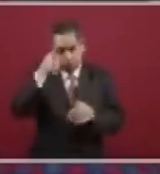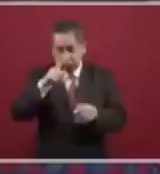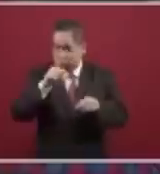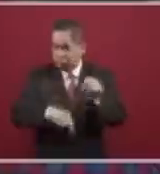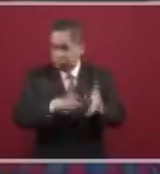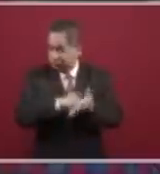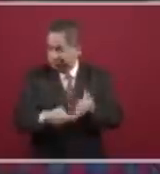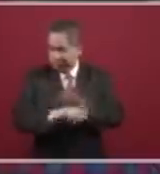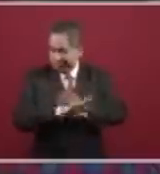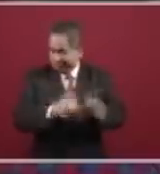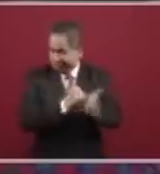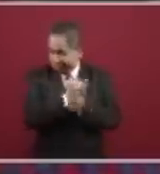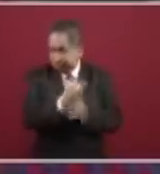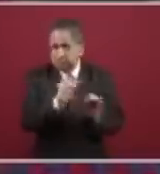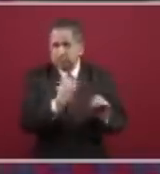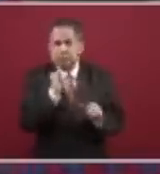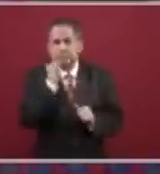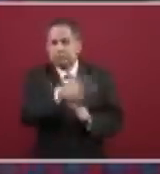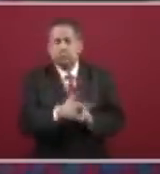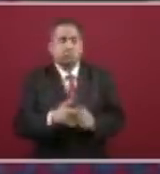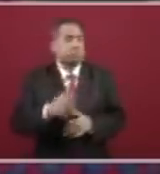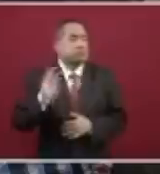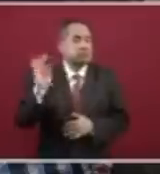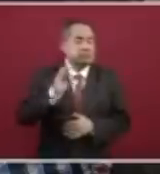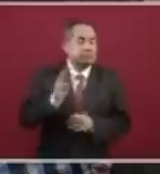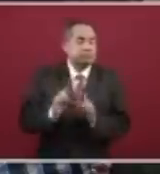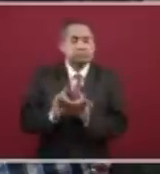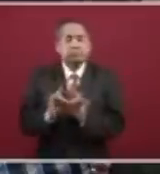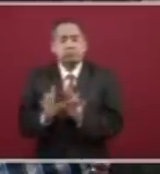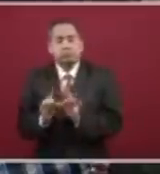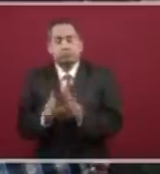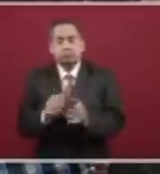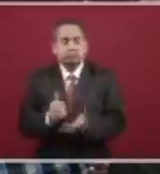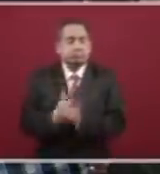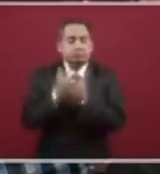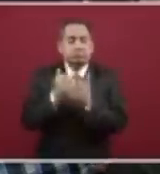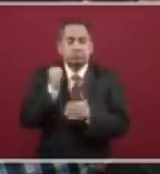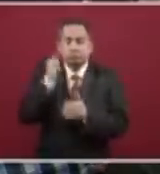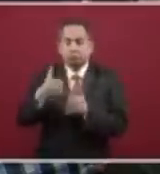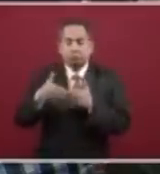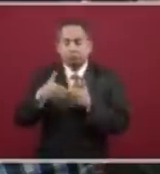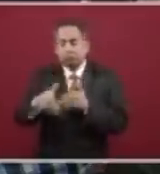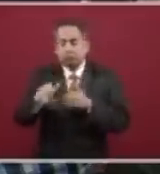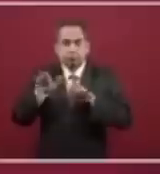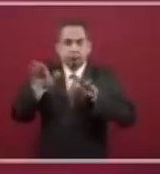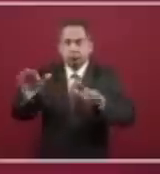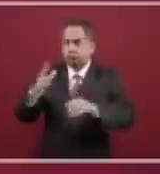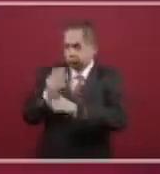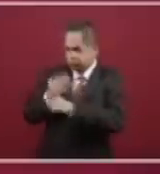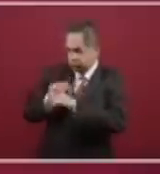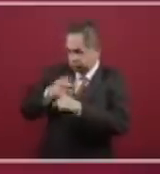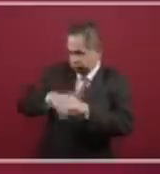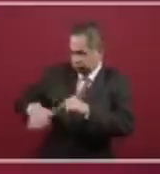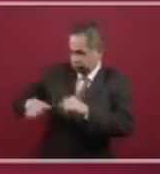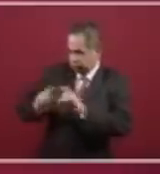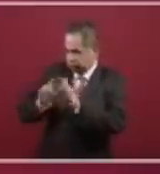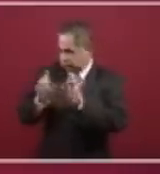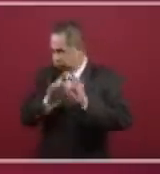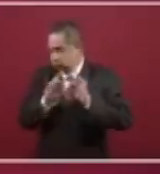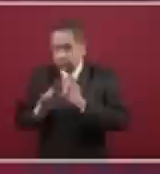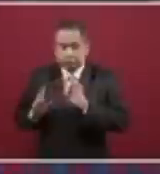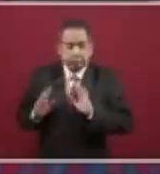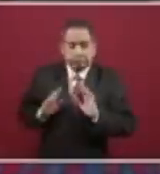mucho que se podría estar improvisando en este en este sistema aeroportuario metropolitano se está improvisando